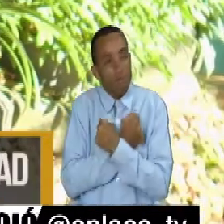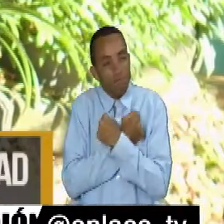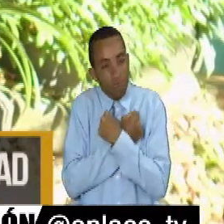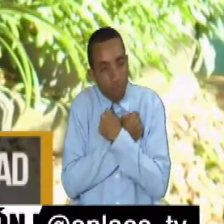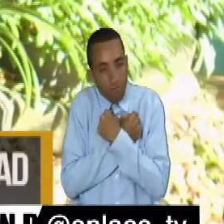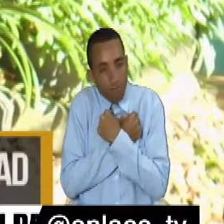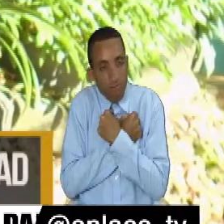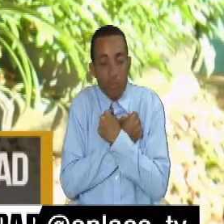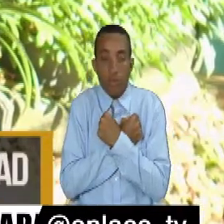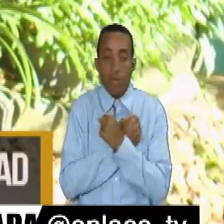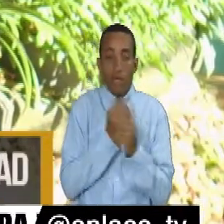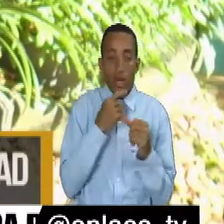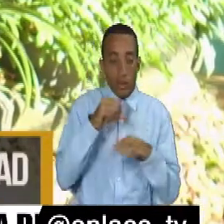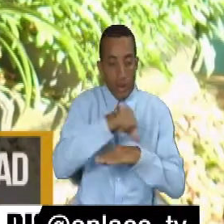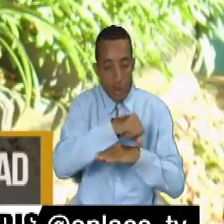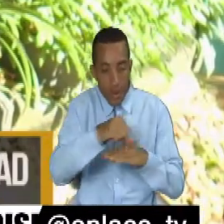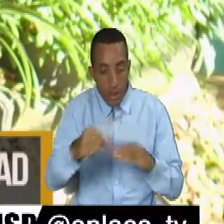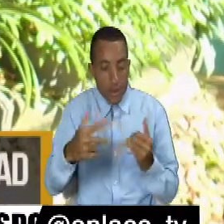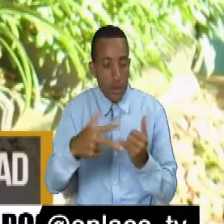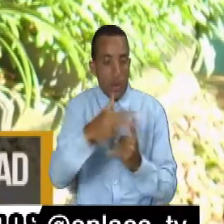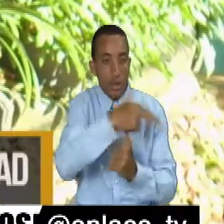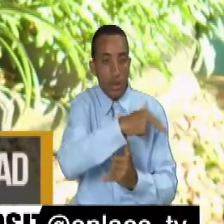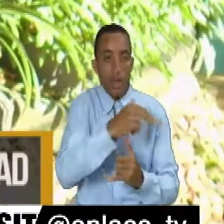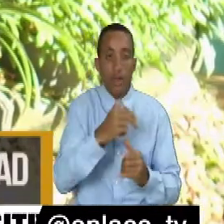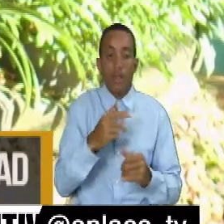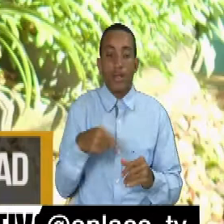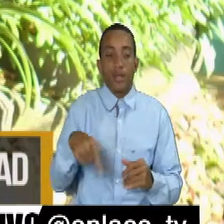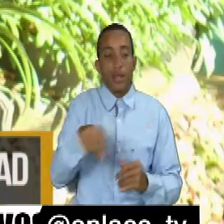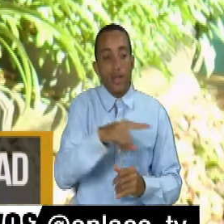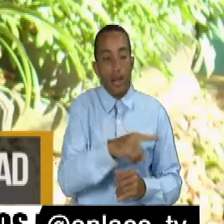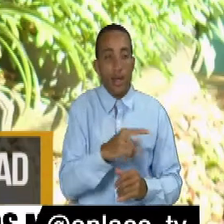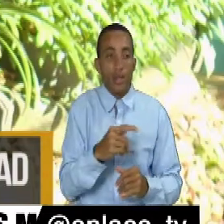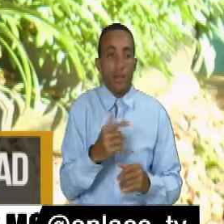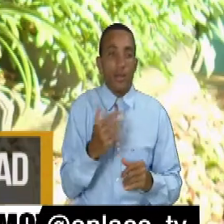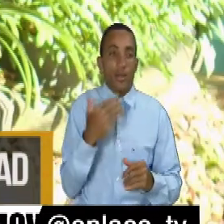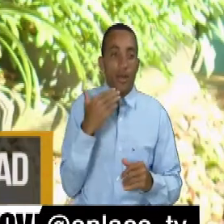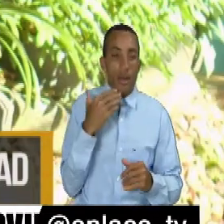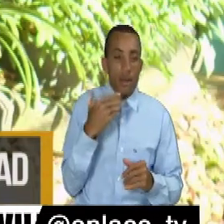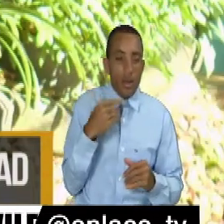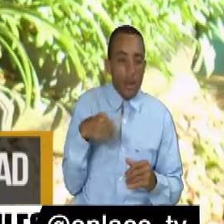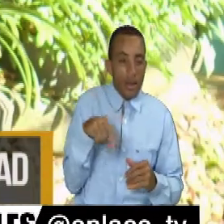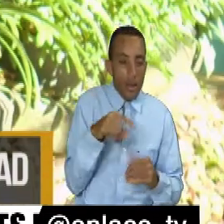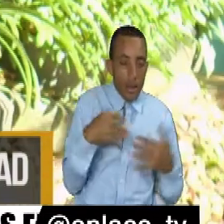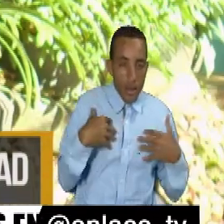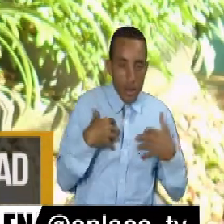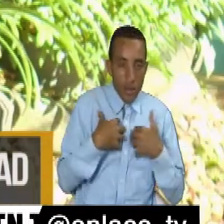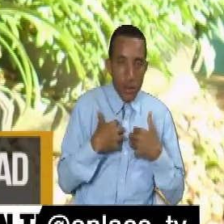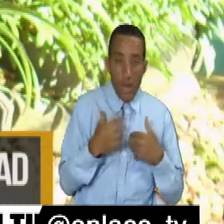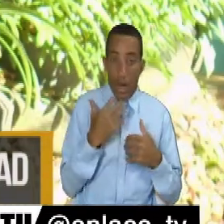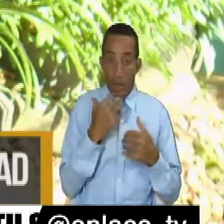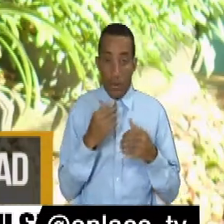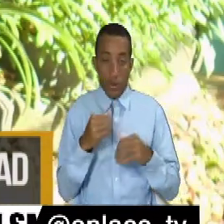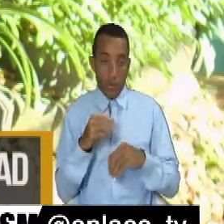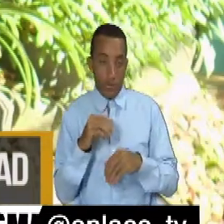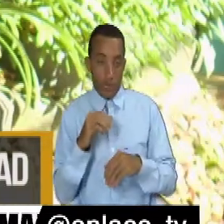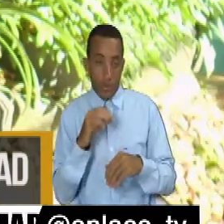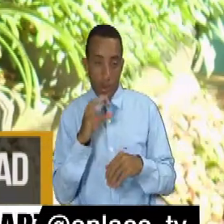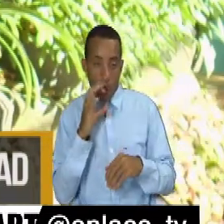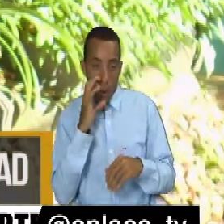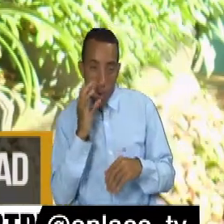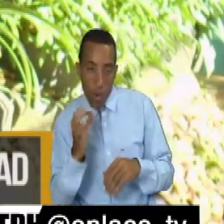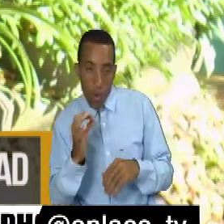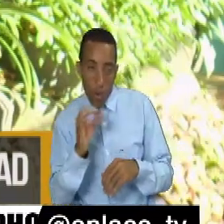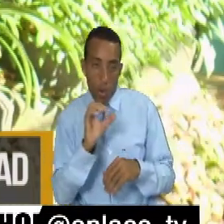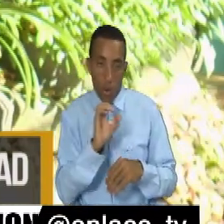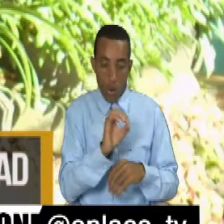hagamos esterilización a los animales antes de abandonar a los animales. Cuando nosotros esterilizamos una hembra y un macho, nosotros